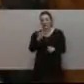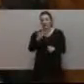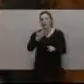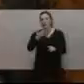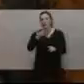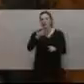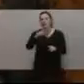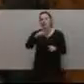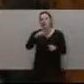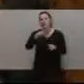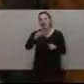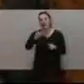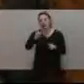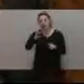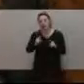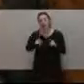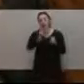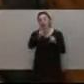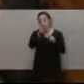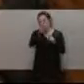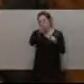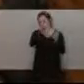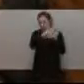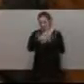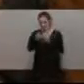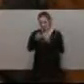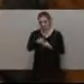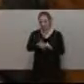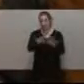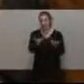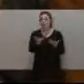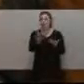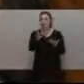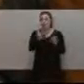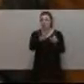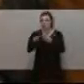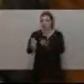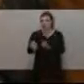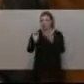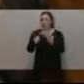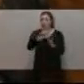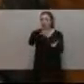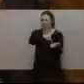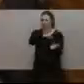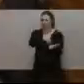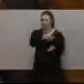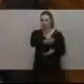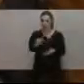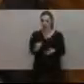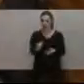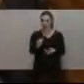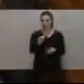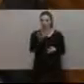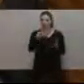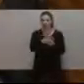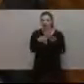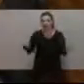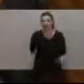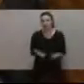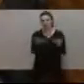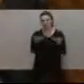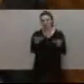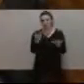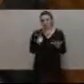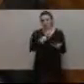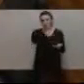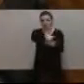afines. Conclusión de estas reuniones. Evidentemente, hay una exigencia primera, que es impulsar, y es lo que nos piden